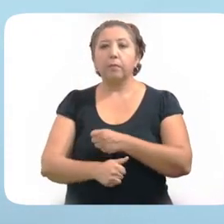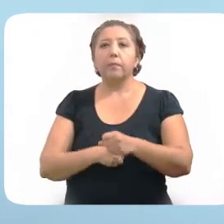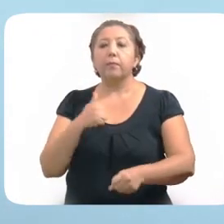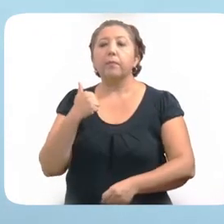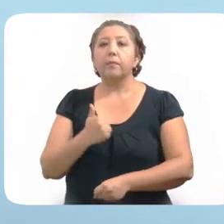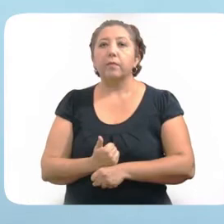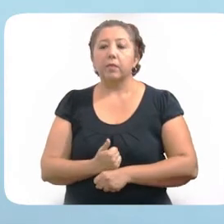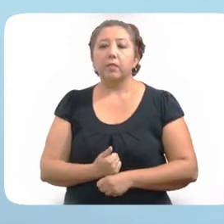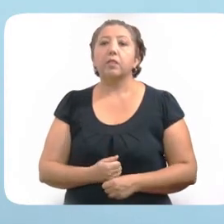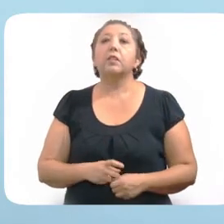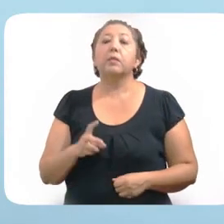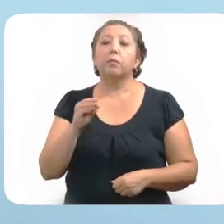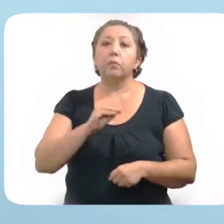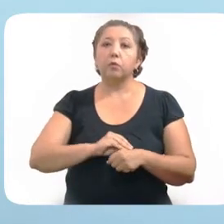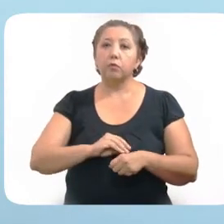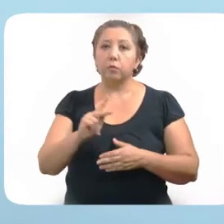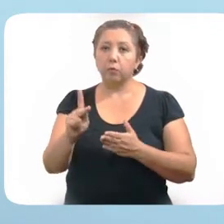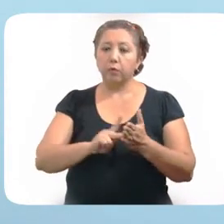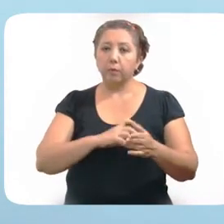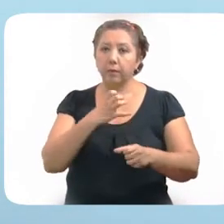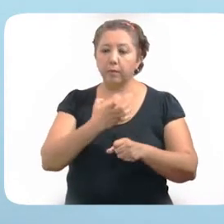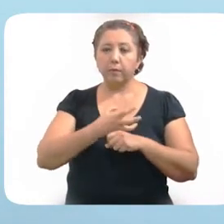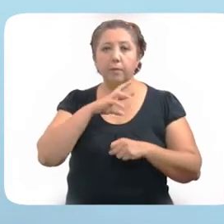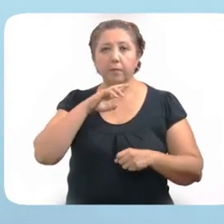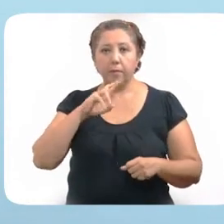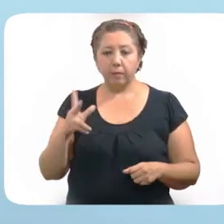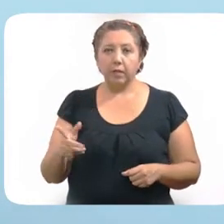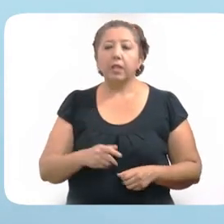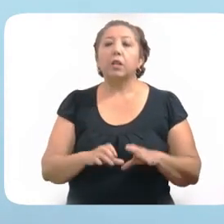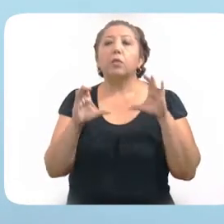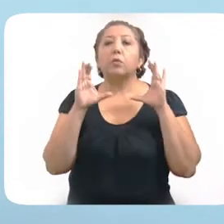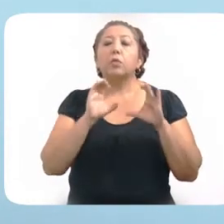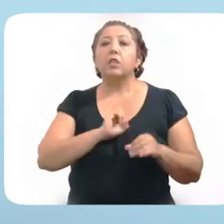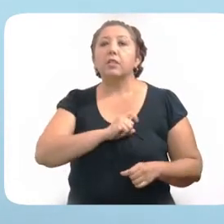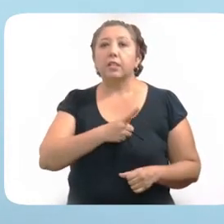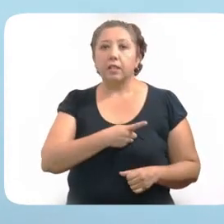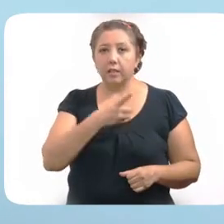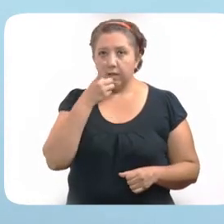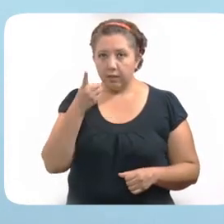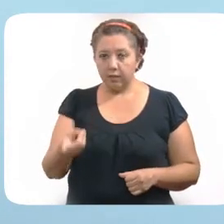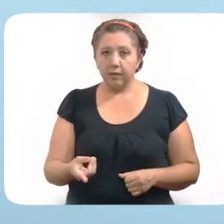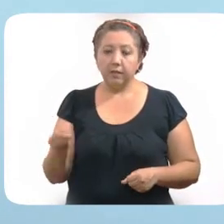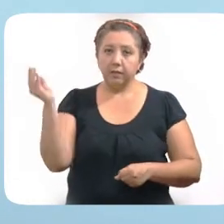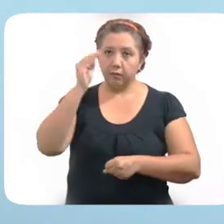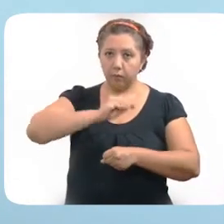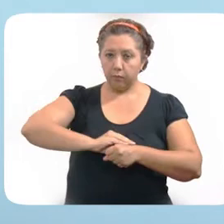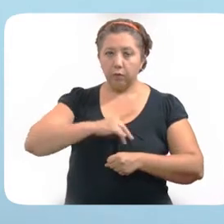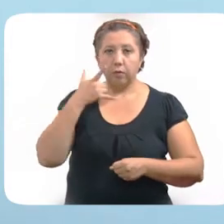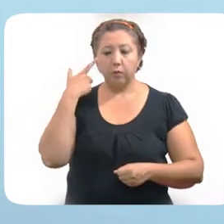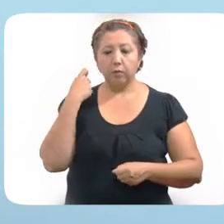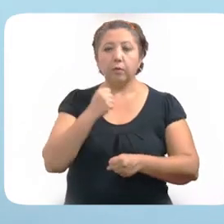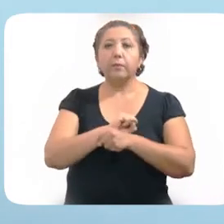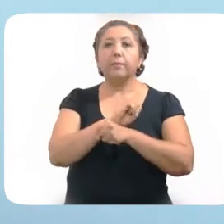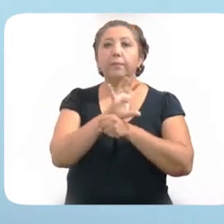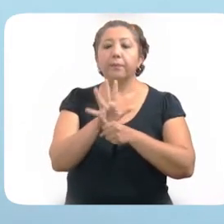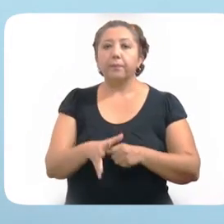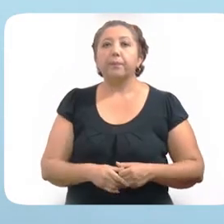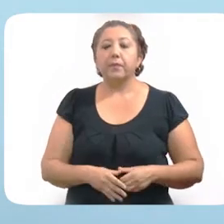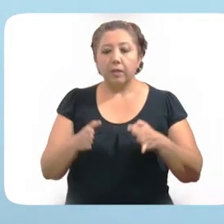años. Se puso en marcha un programa estatal de reforzamiento a la protección de la salud que se suma al combate al